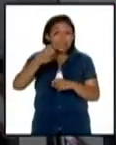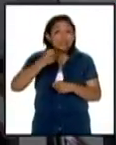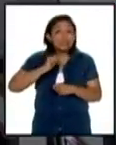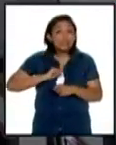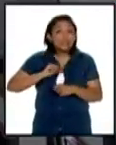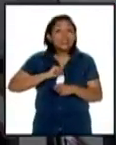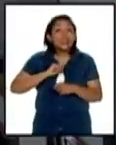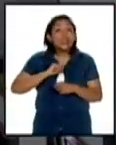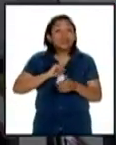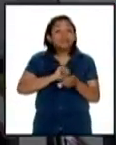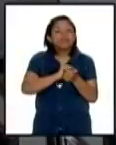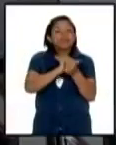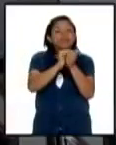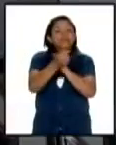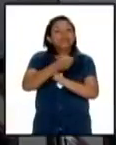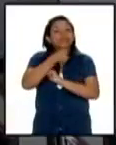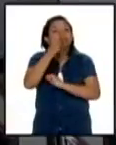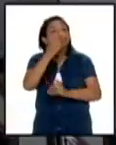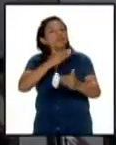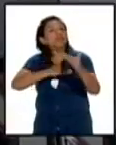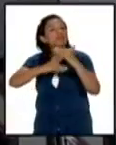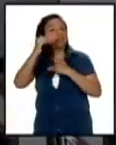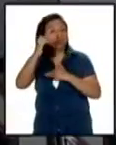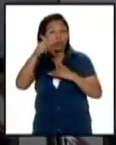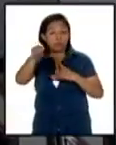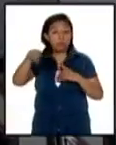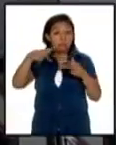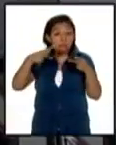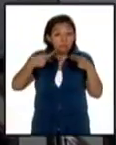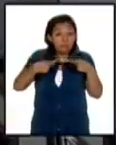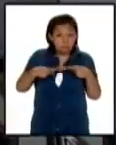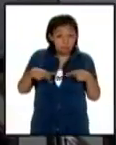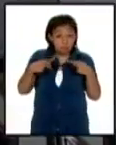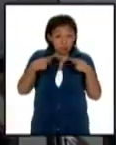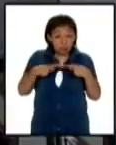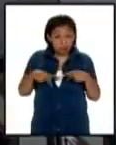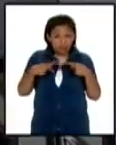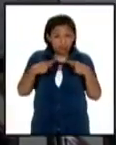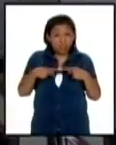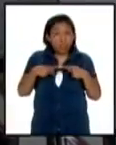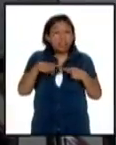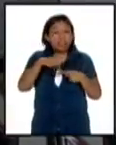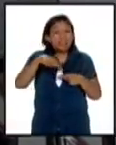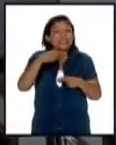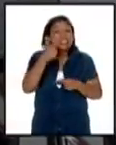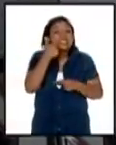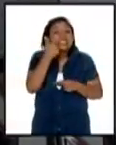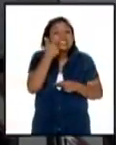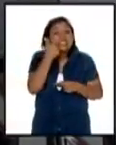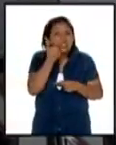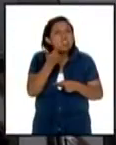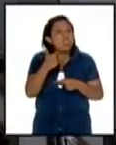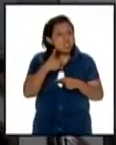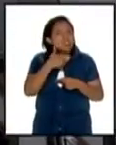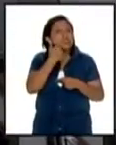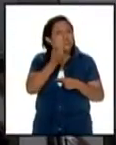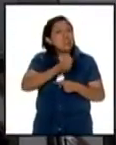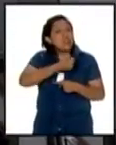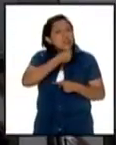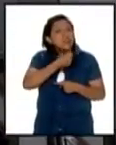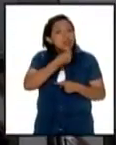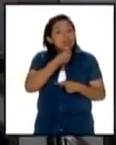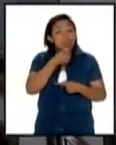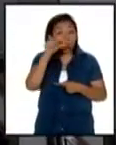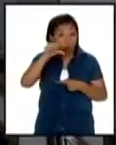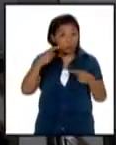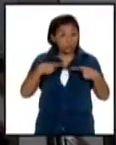del envejecimiento exitoso, que las personas quieran ser grandes. Hoy por hoy la gente no